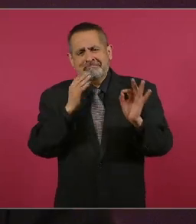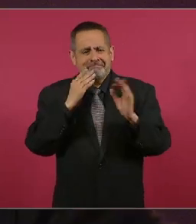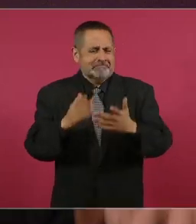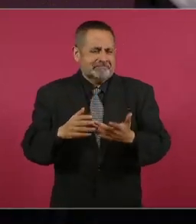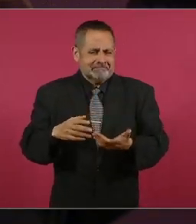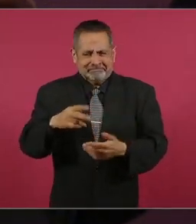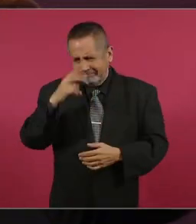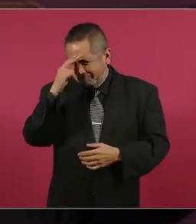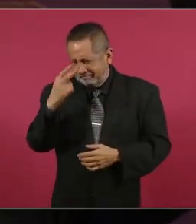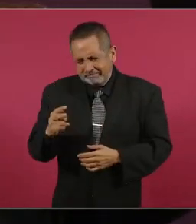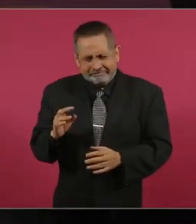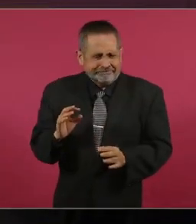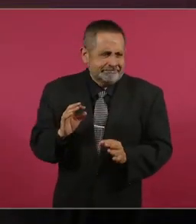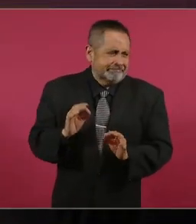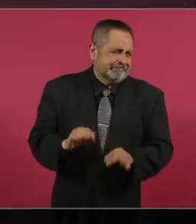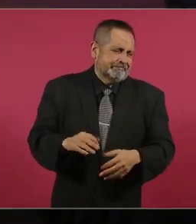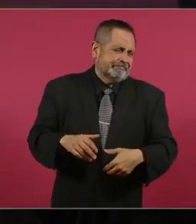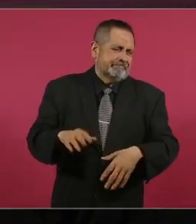México es